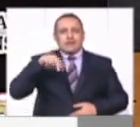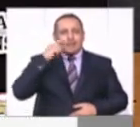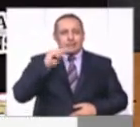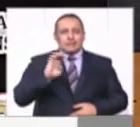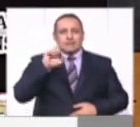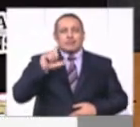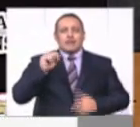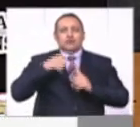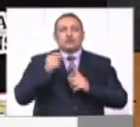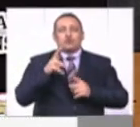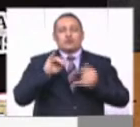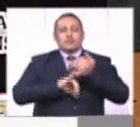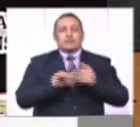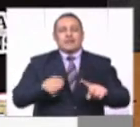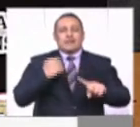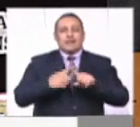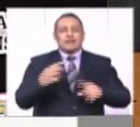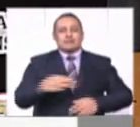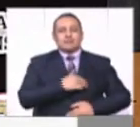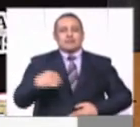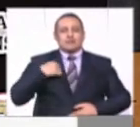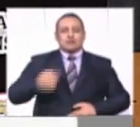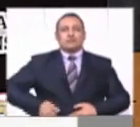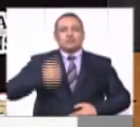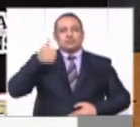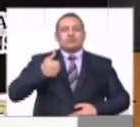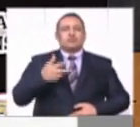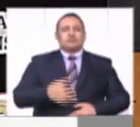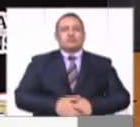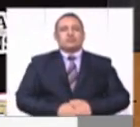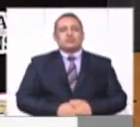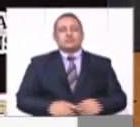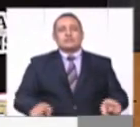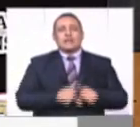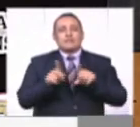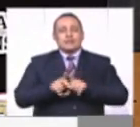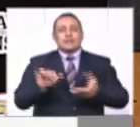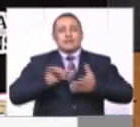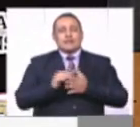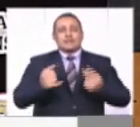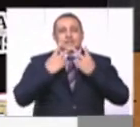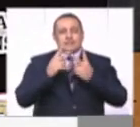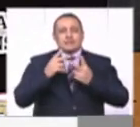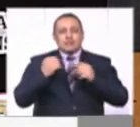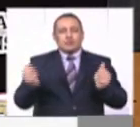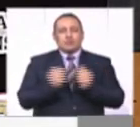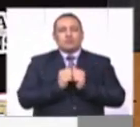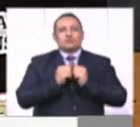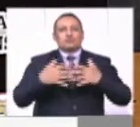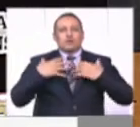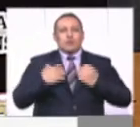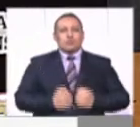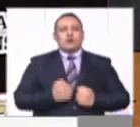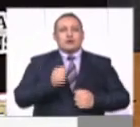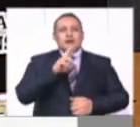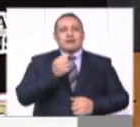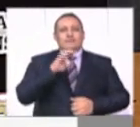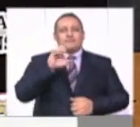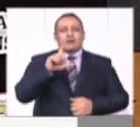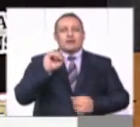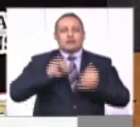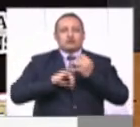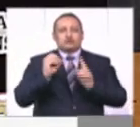váquez expresidente del Consejo de ministros quien concurre en compañía de abogado Rafael